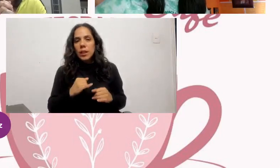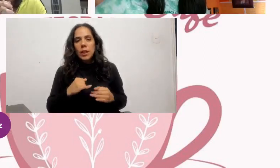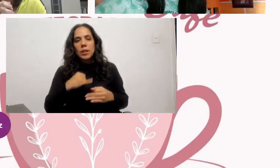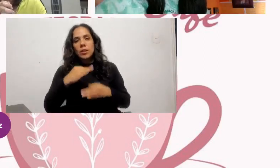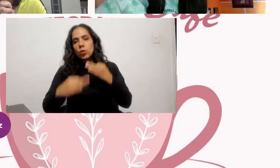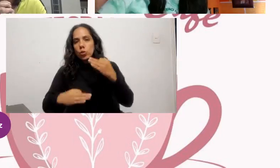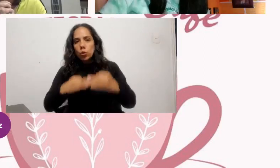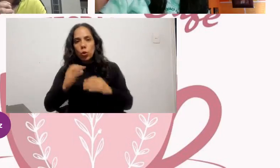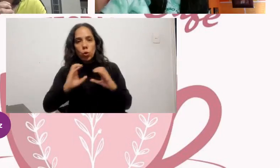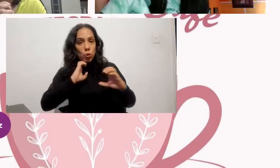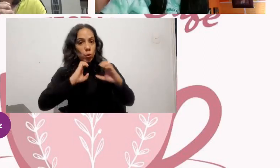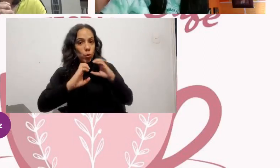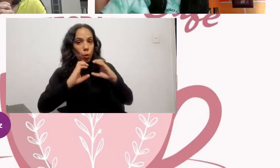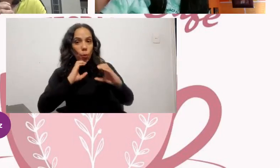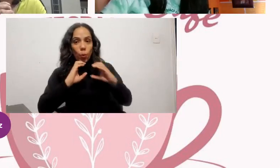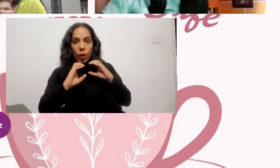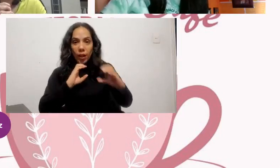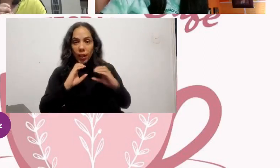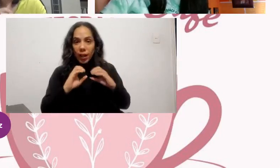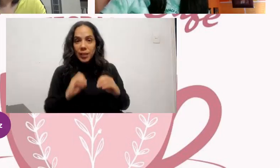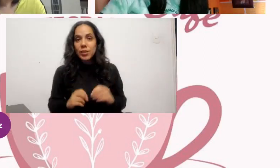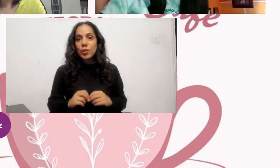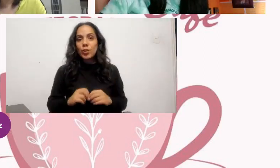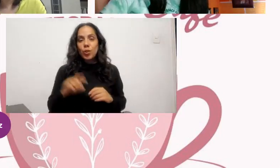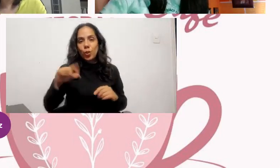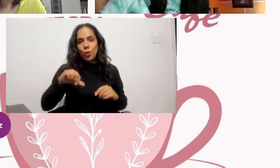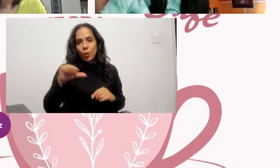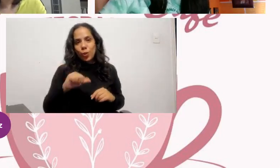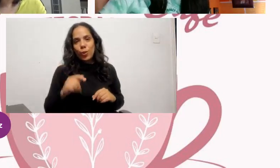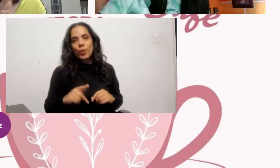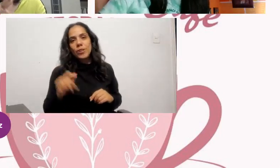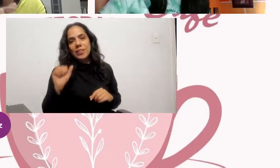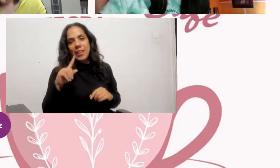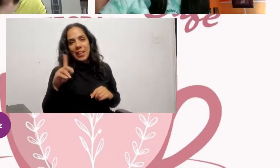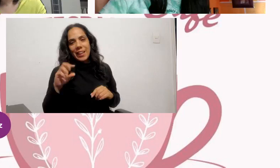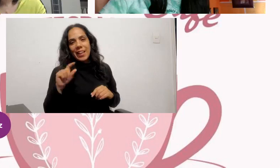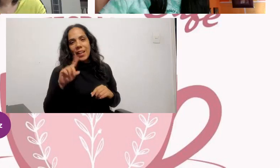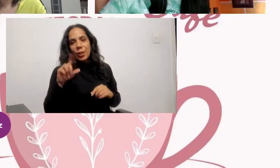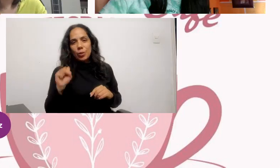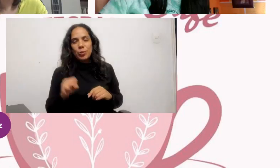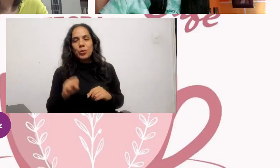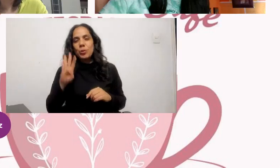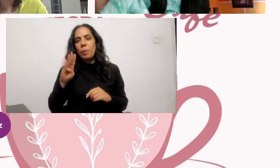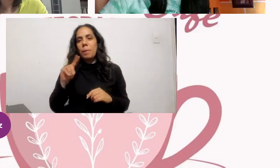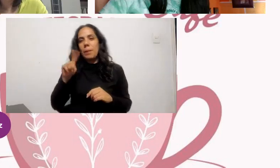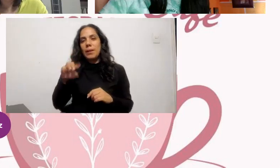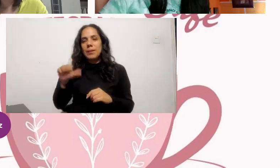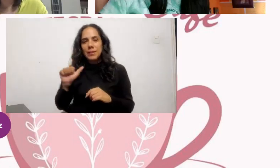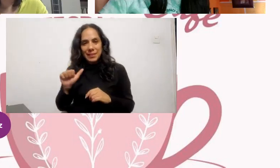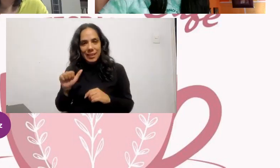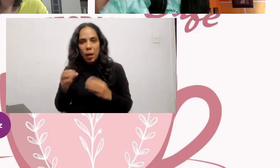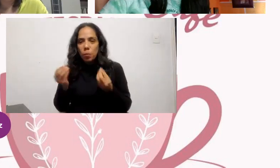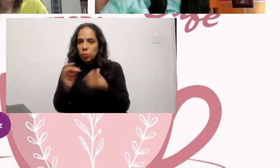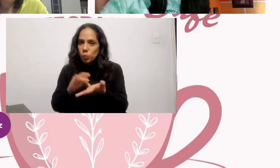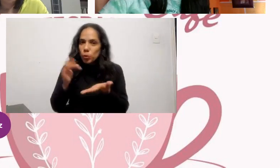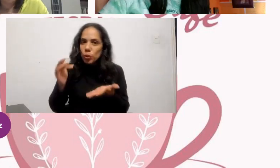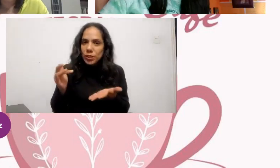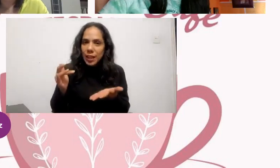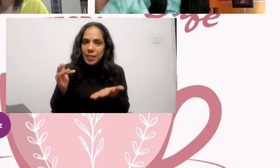personas intérpretes de lengua de señas mexicanas, a Daluz Sabe, muchísimas gracias, así como a